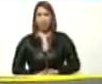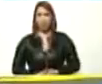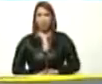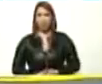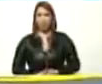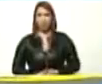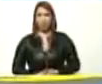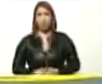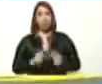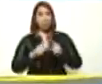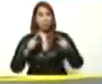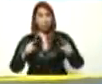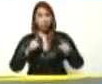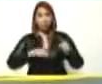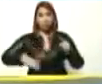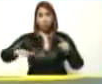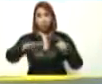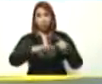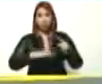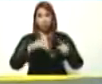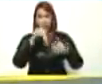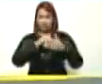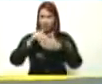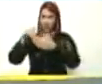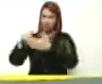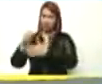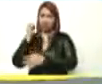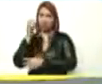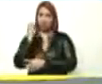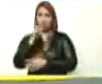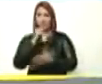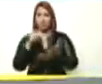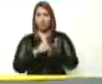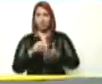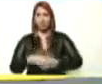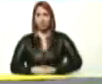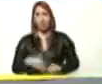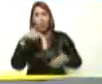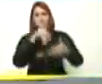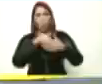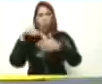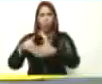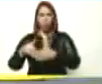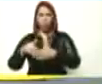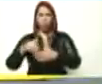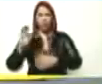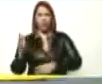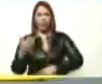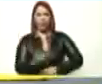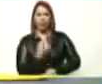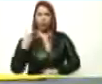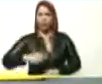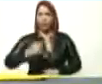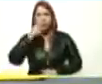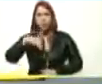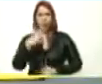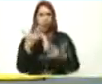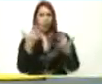para el escenario, electoral, de la asamblea nacional, el voto castigo, lo tenía el pueblo, en la mano así,